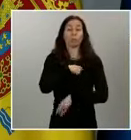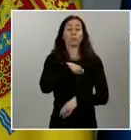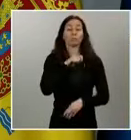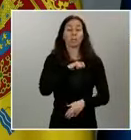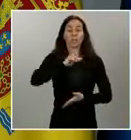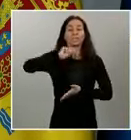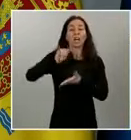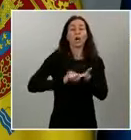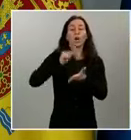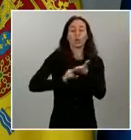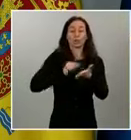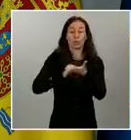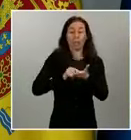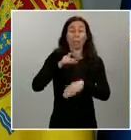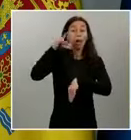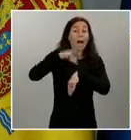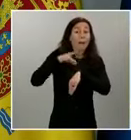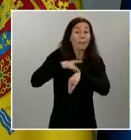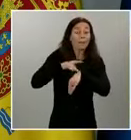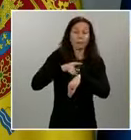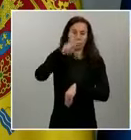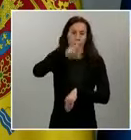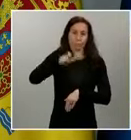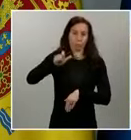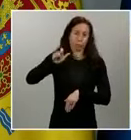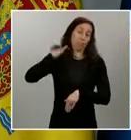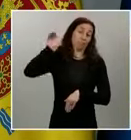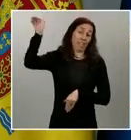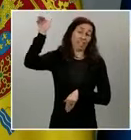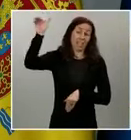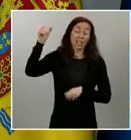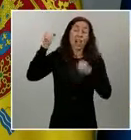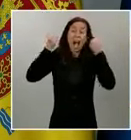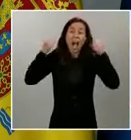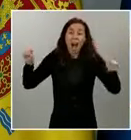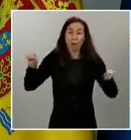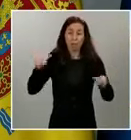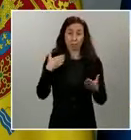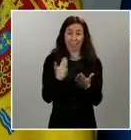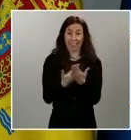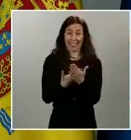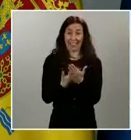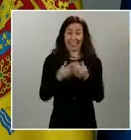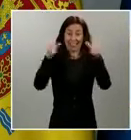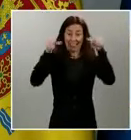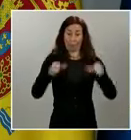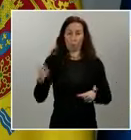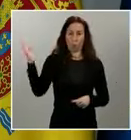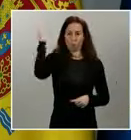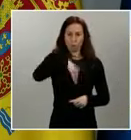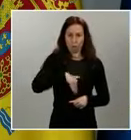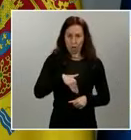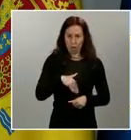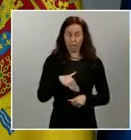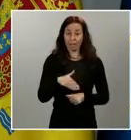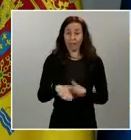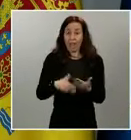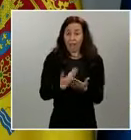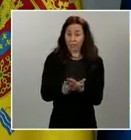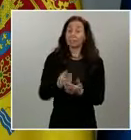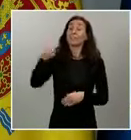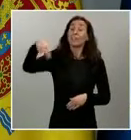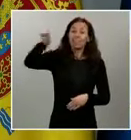extranjeros aunque carezcan del título requerido homologado para ejercer la medicina en España y que, además, a los que acepten la oferta se les otorgaría